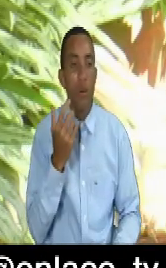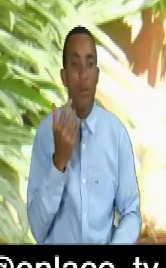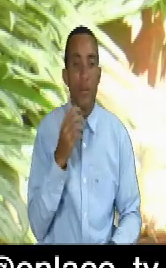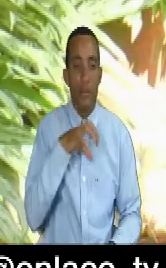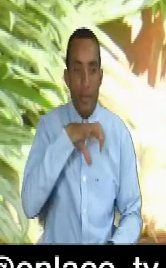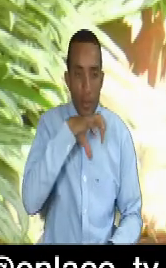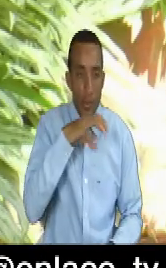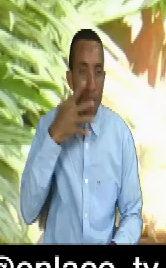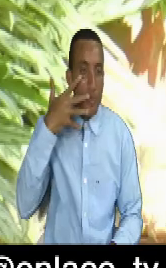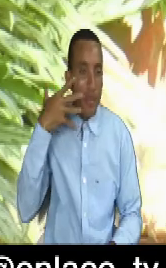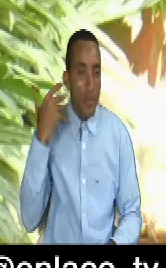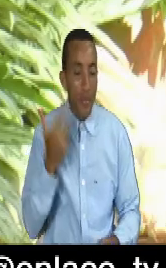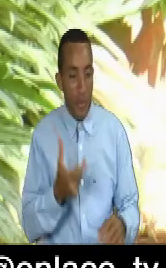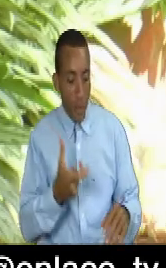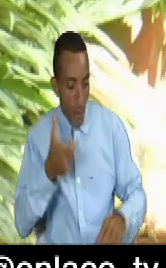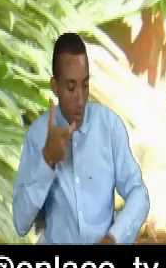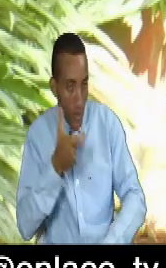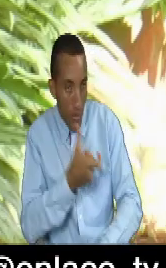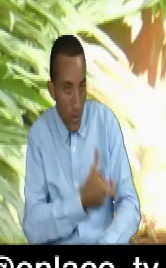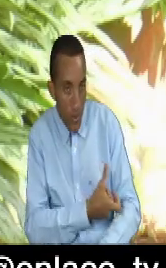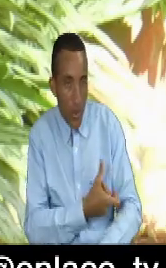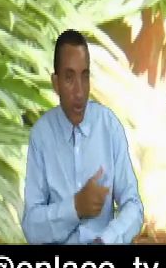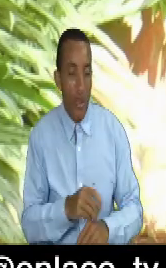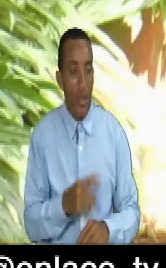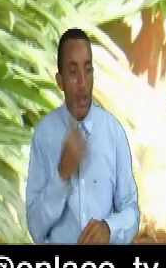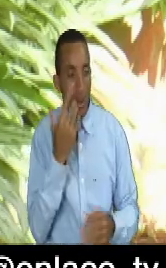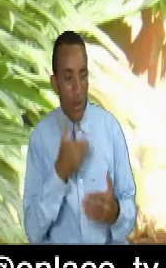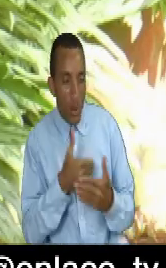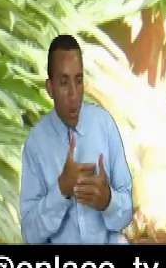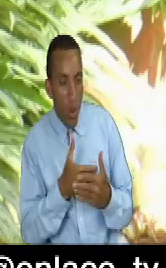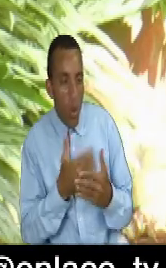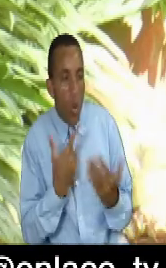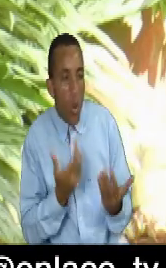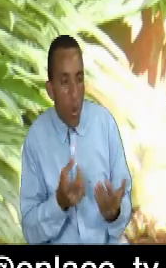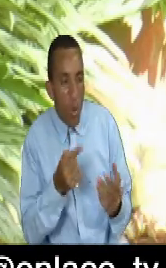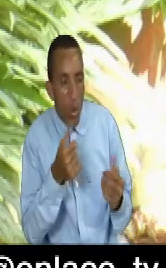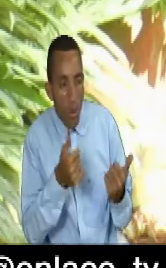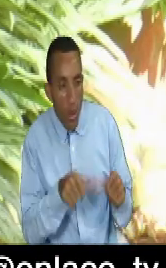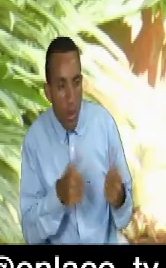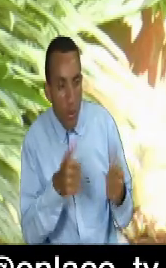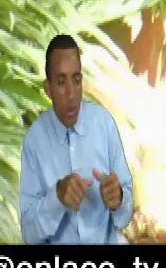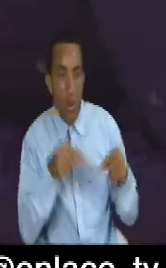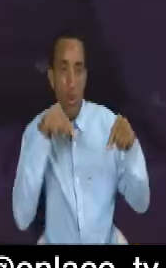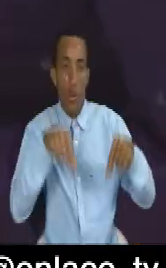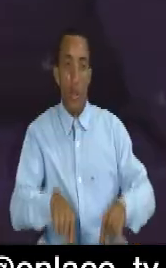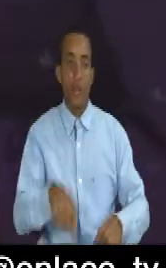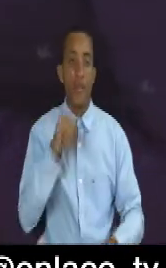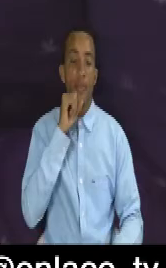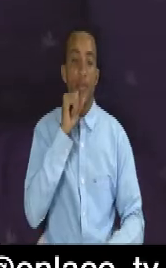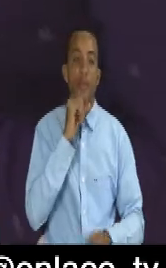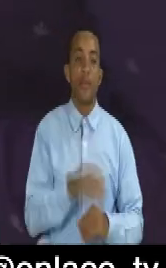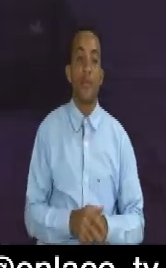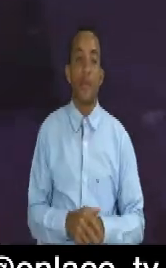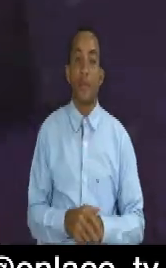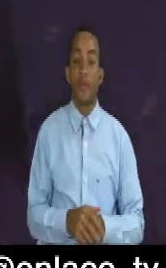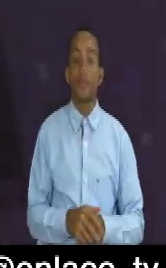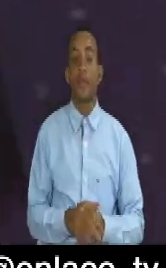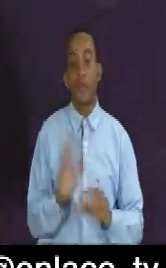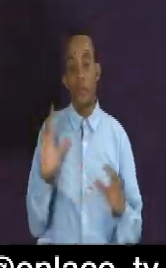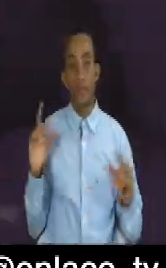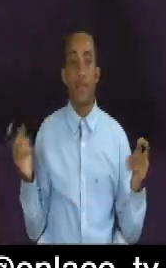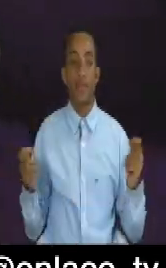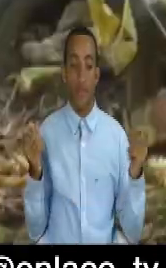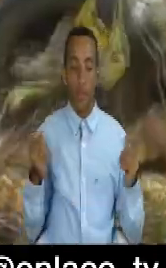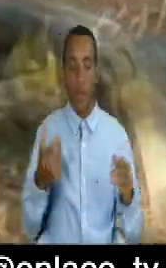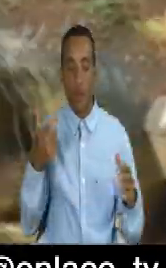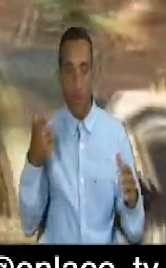para desparasitarlos, para hacer un diagnóstico de cómo se encuentran nuestros animalitos aquí en la ciudad de Barranca Bermeja. Jornadas de vacunación, esterilización